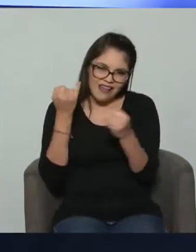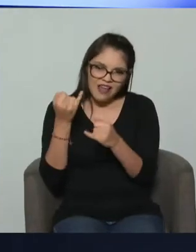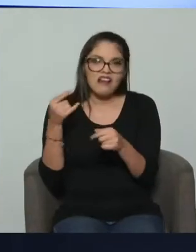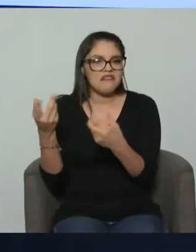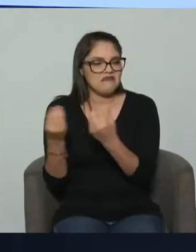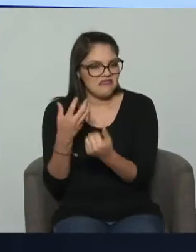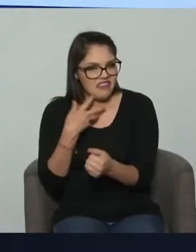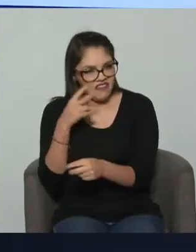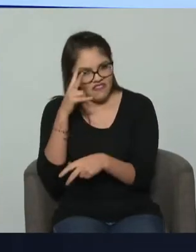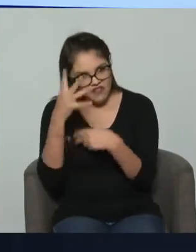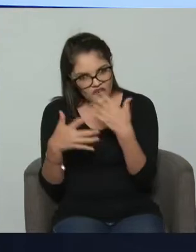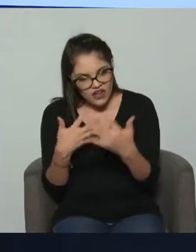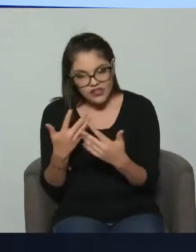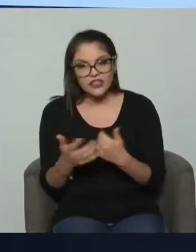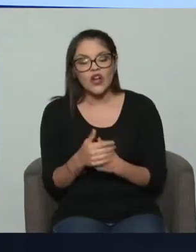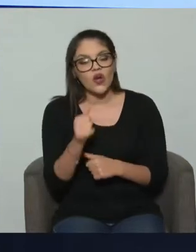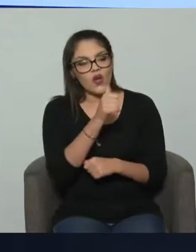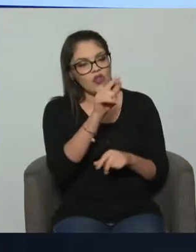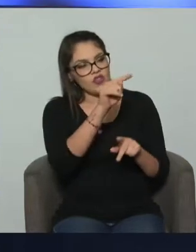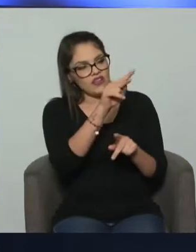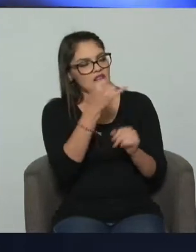traerá. Eso es número uno.